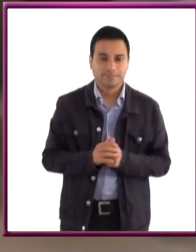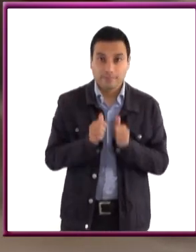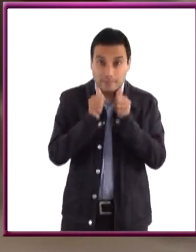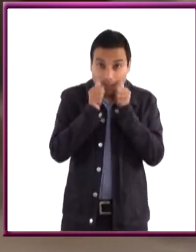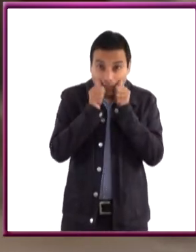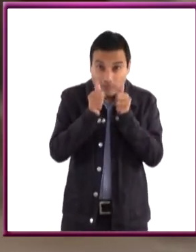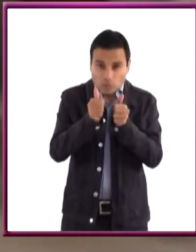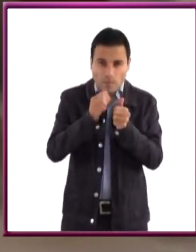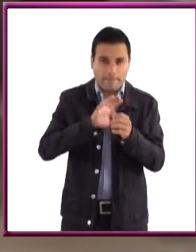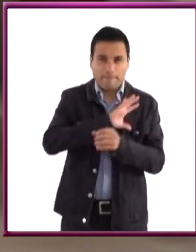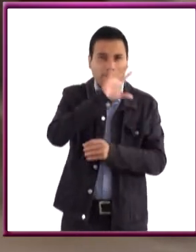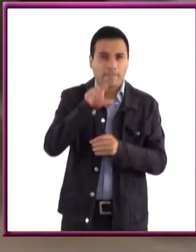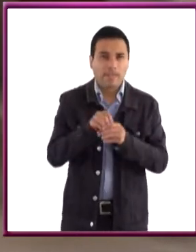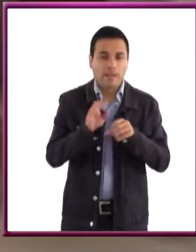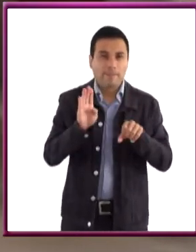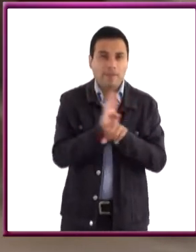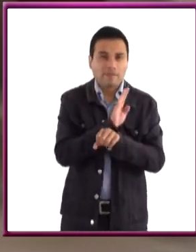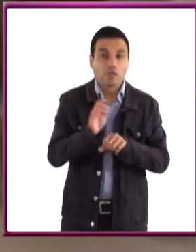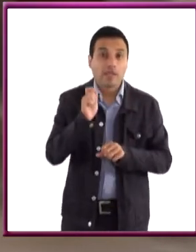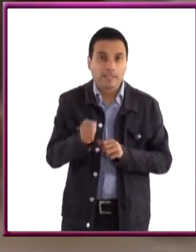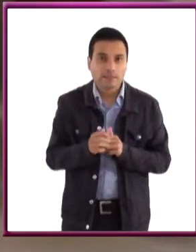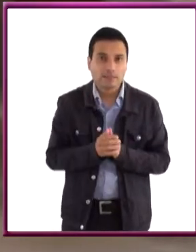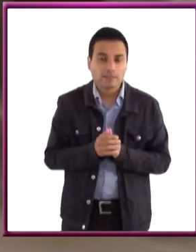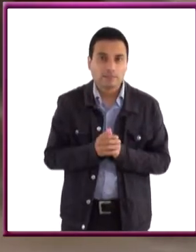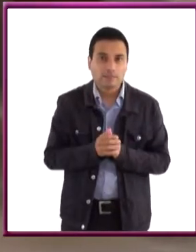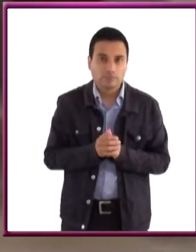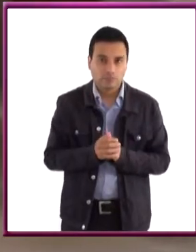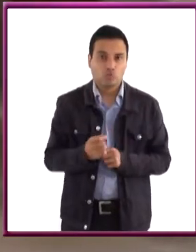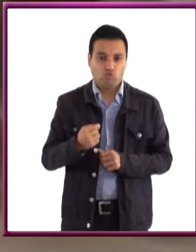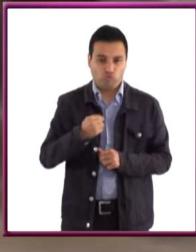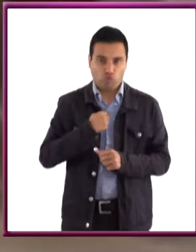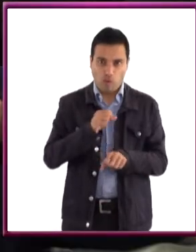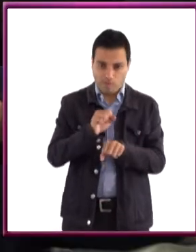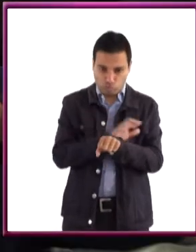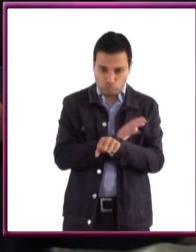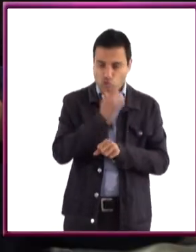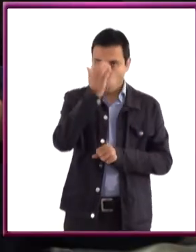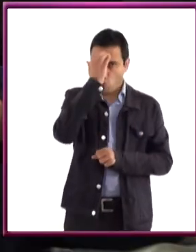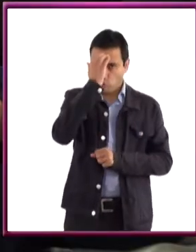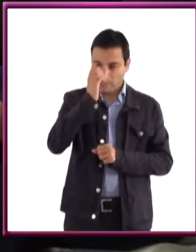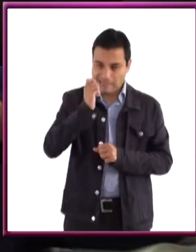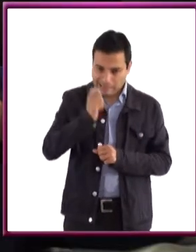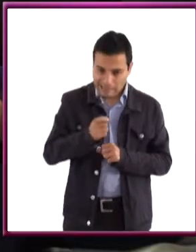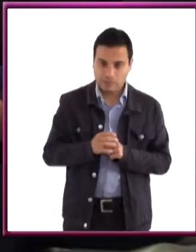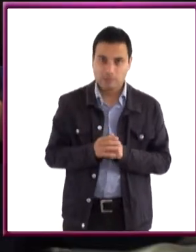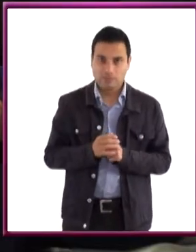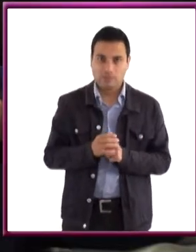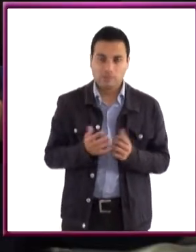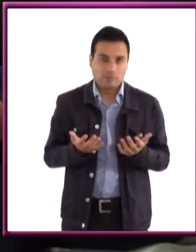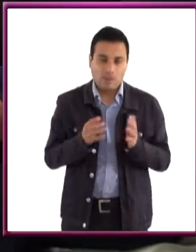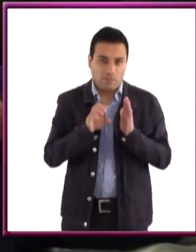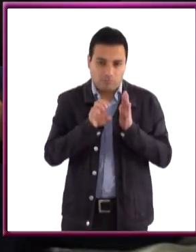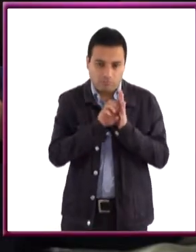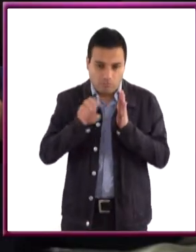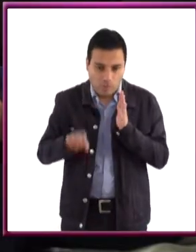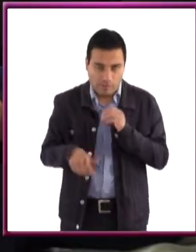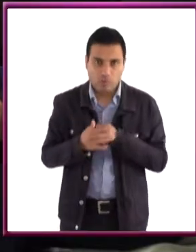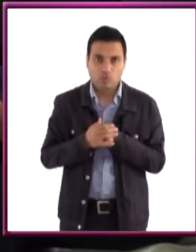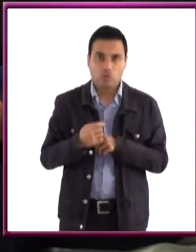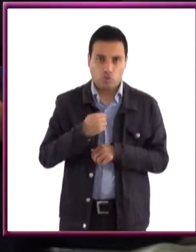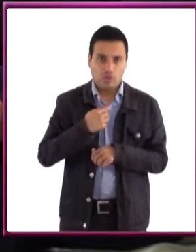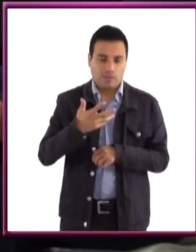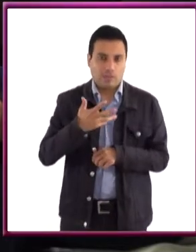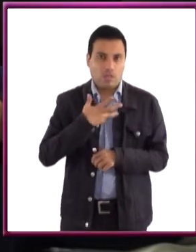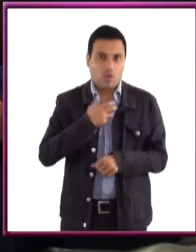la atención plena es que somos conscientes de nuestras emociones. Yo sé que tengo una emoción que no necesariamente